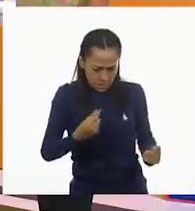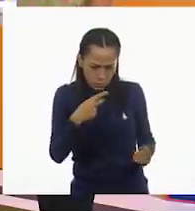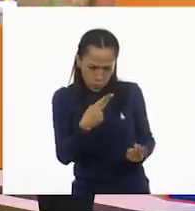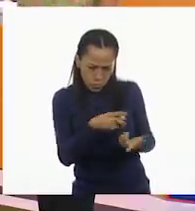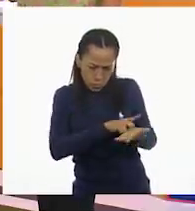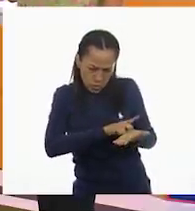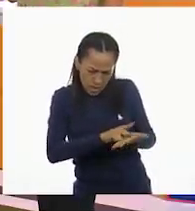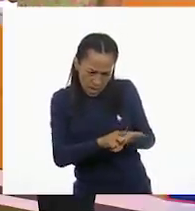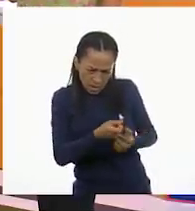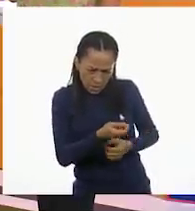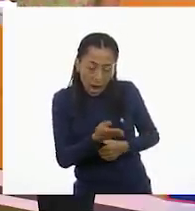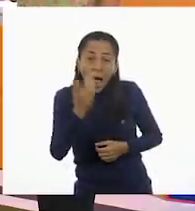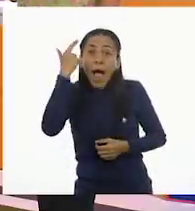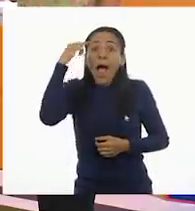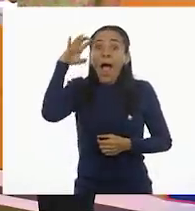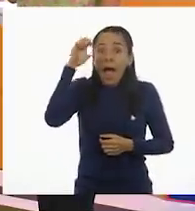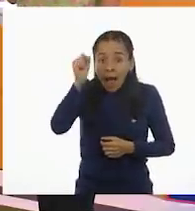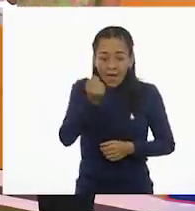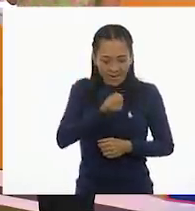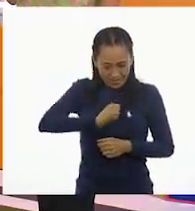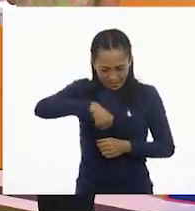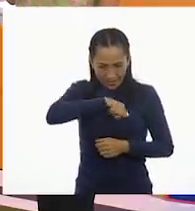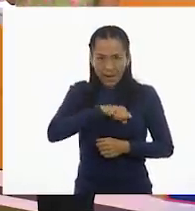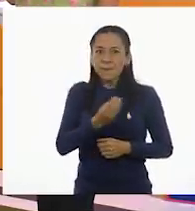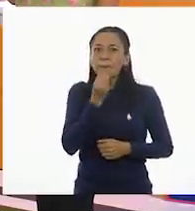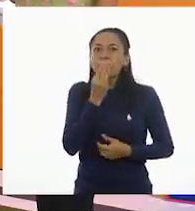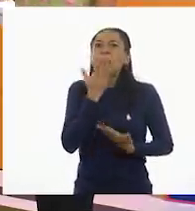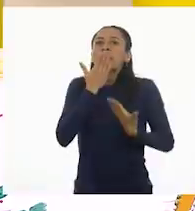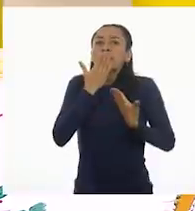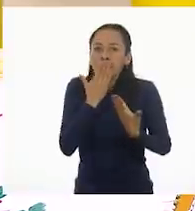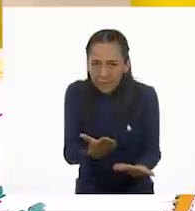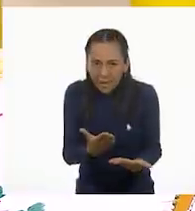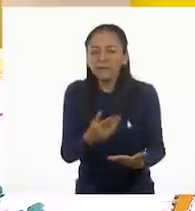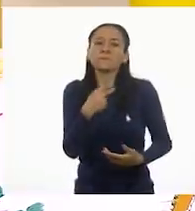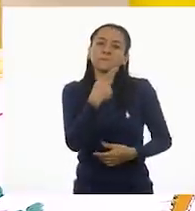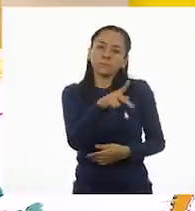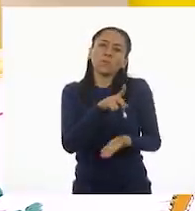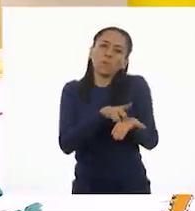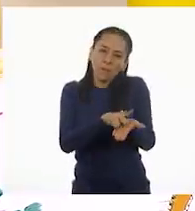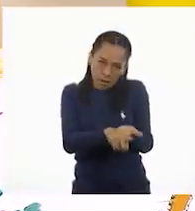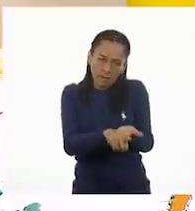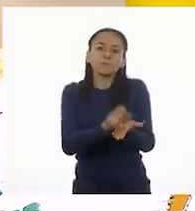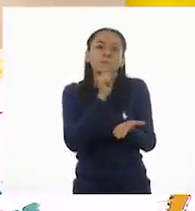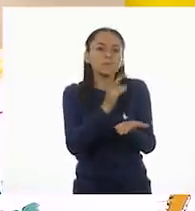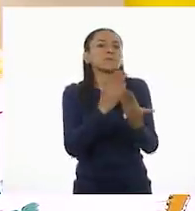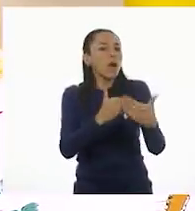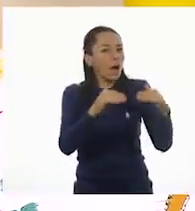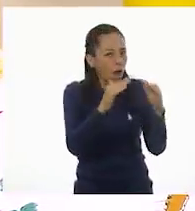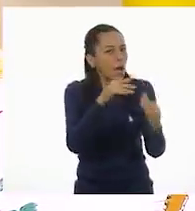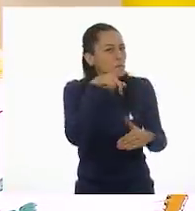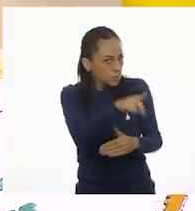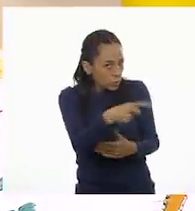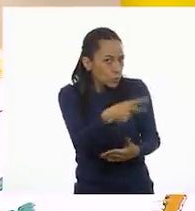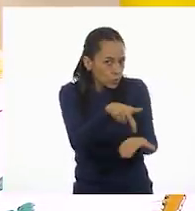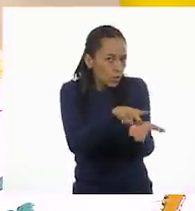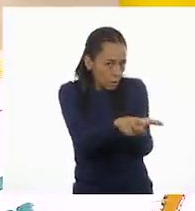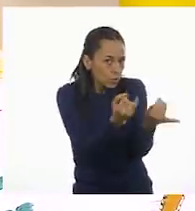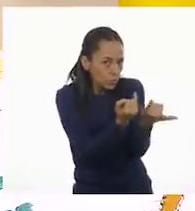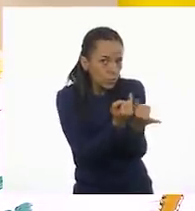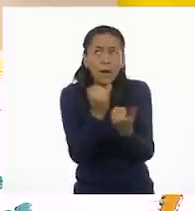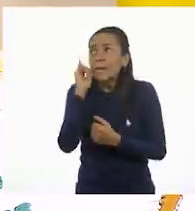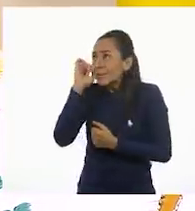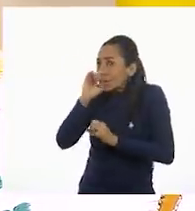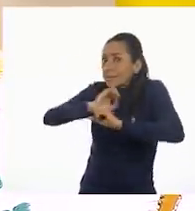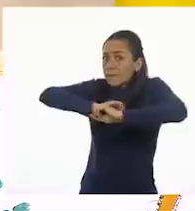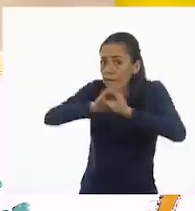de alimentación y el derecho a una vivienda, ¿no? ¡Claro! Y otro derecho es el de la